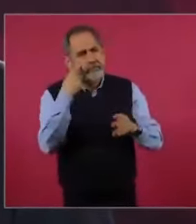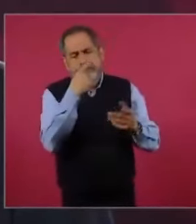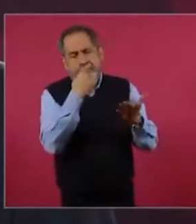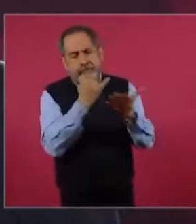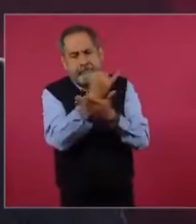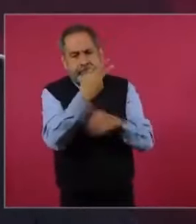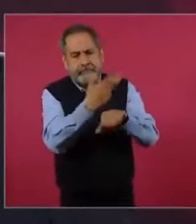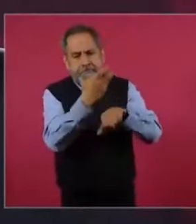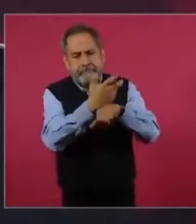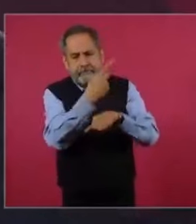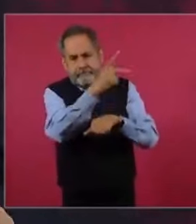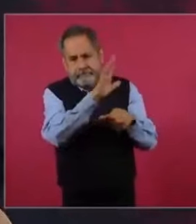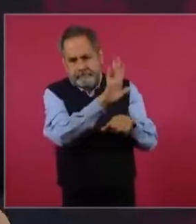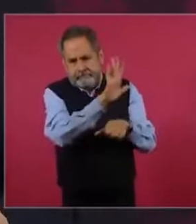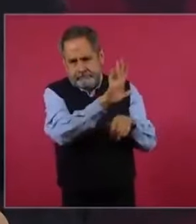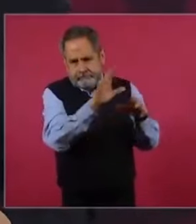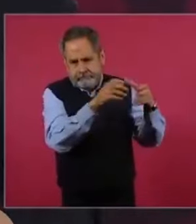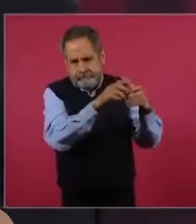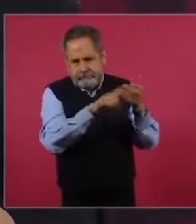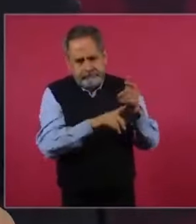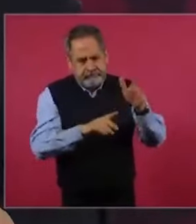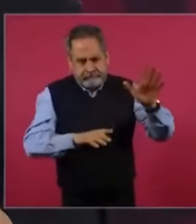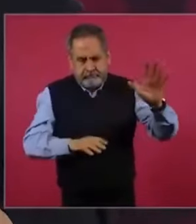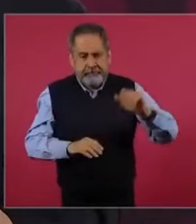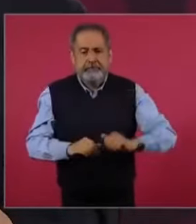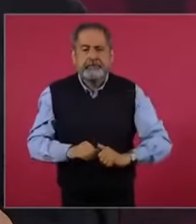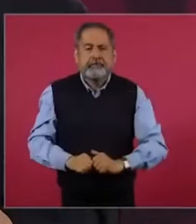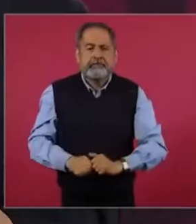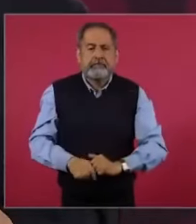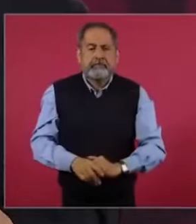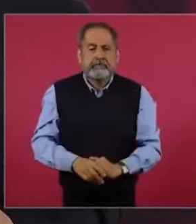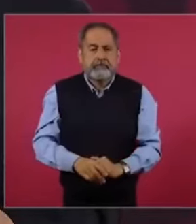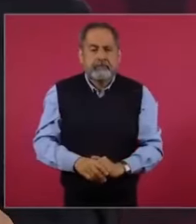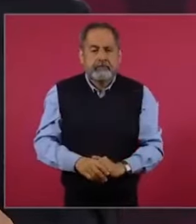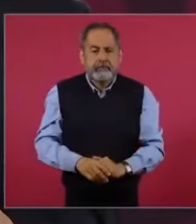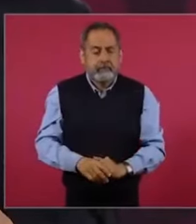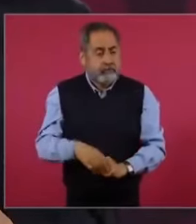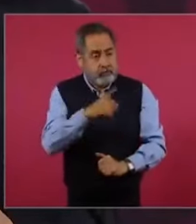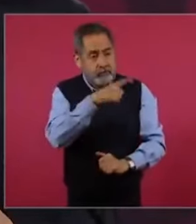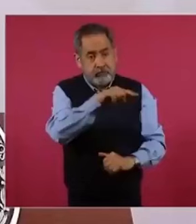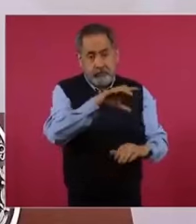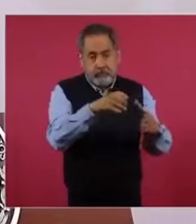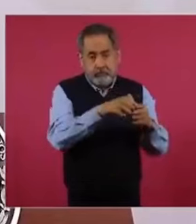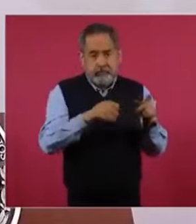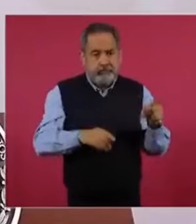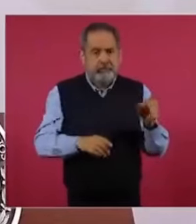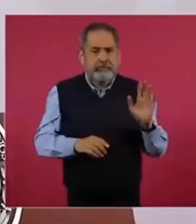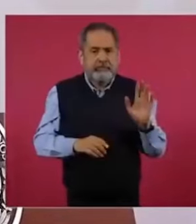una decisión del gobierno de Estados Unidos ellos